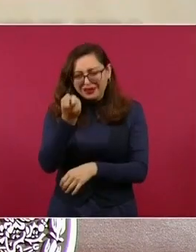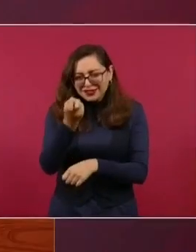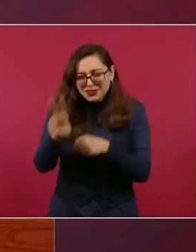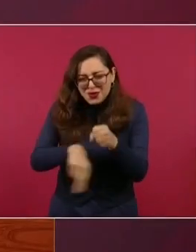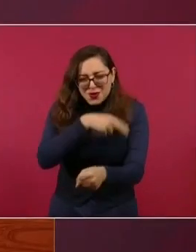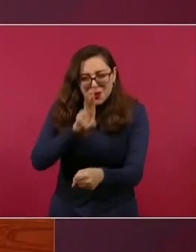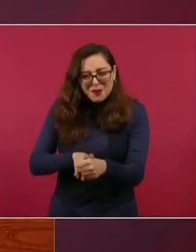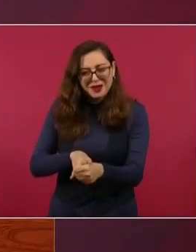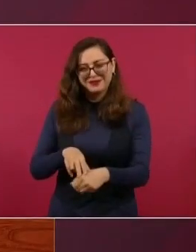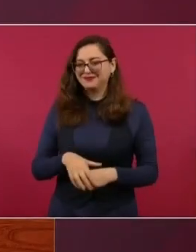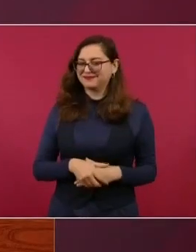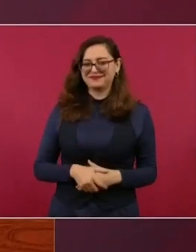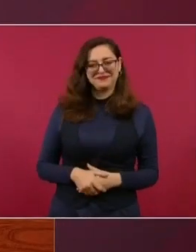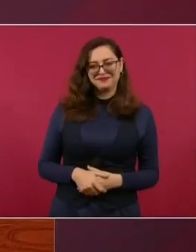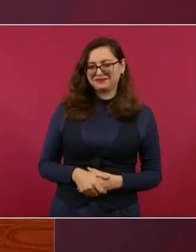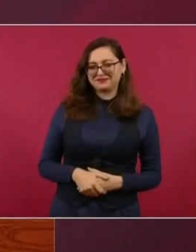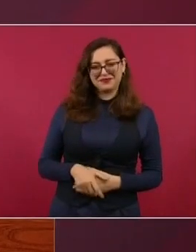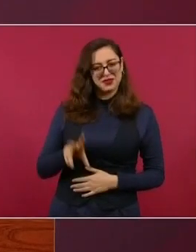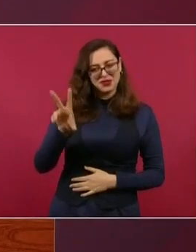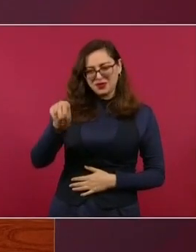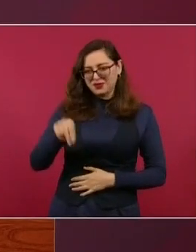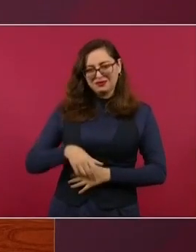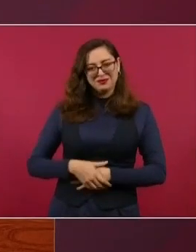El día del accidente,